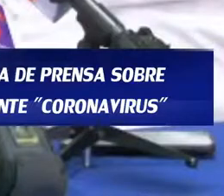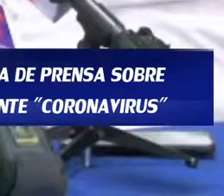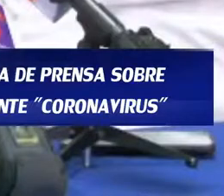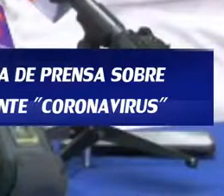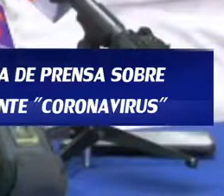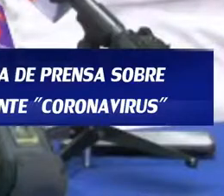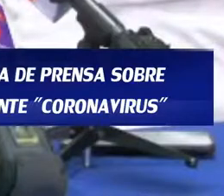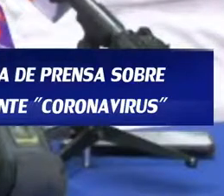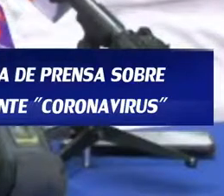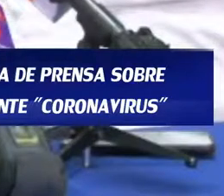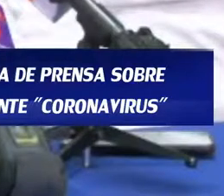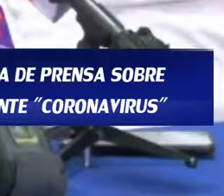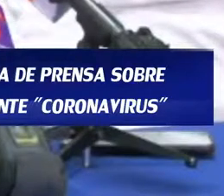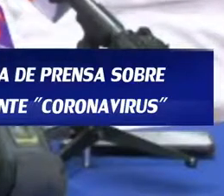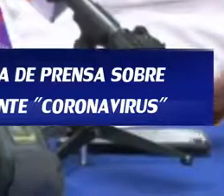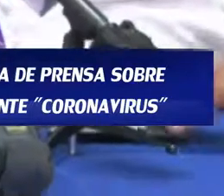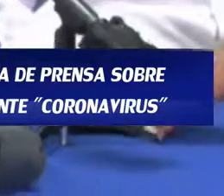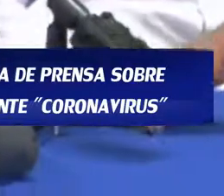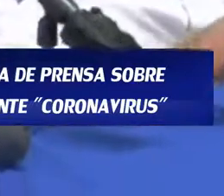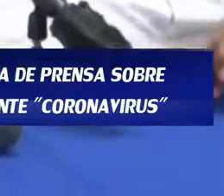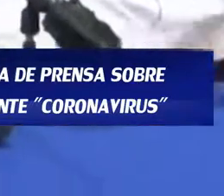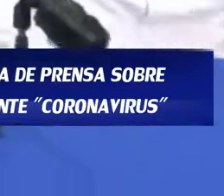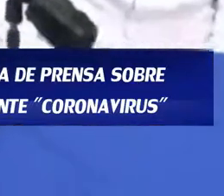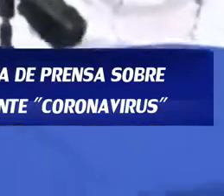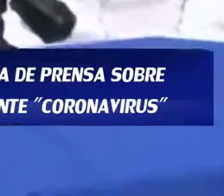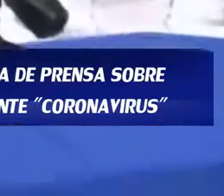la Rivera de la Mascota, su especialidad. Yo.